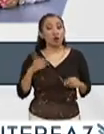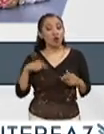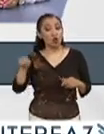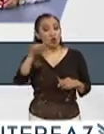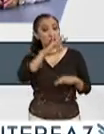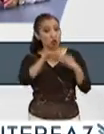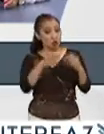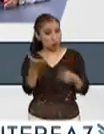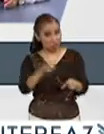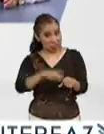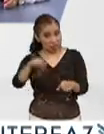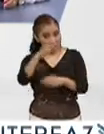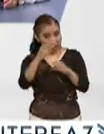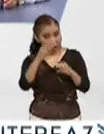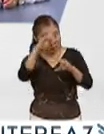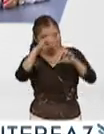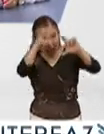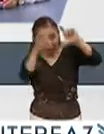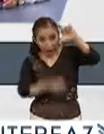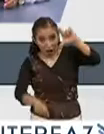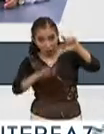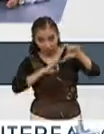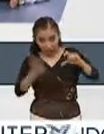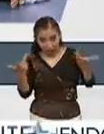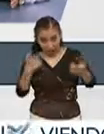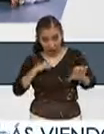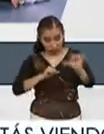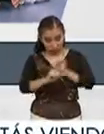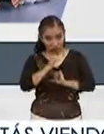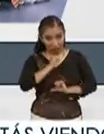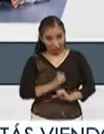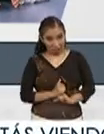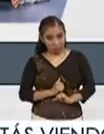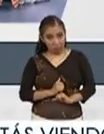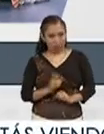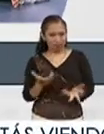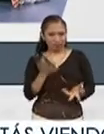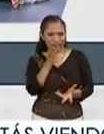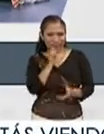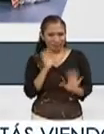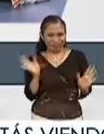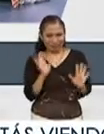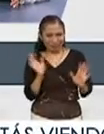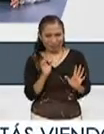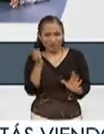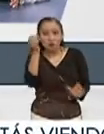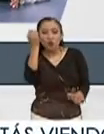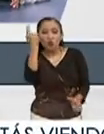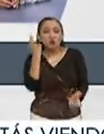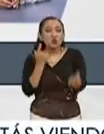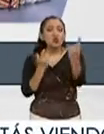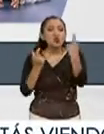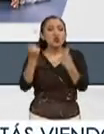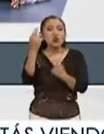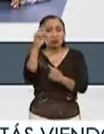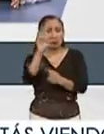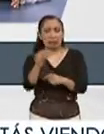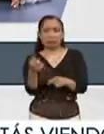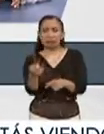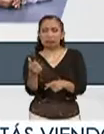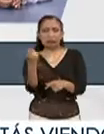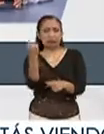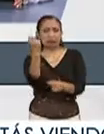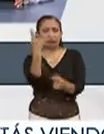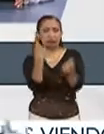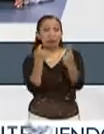los hospitales en todo el país pueden hacer esta procuración de órganos o la operación de trasplante. Son realmente muy